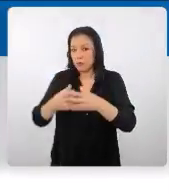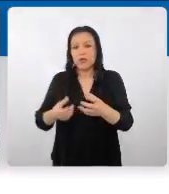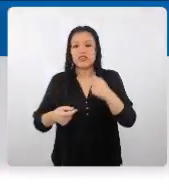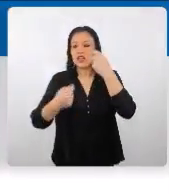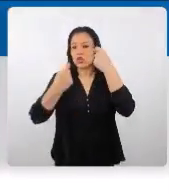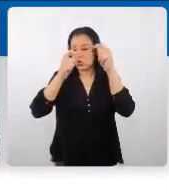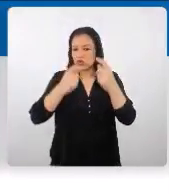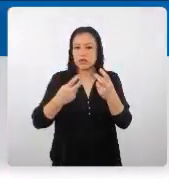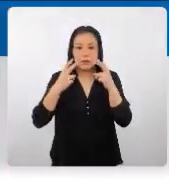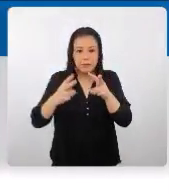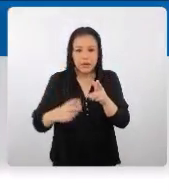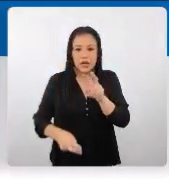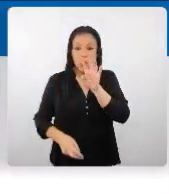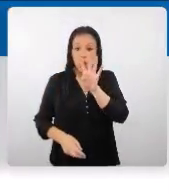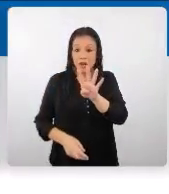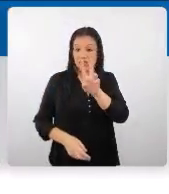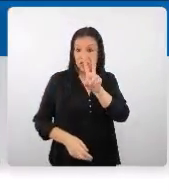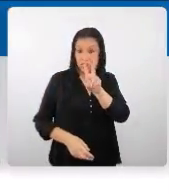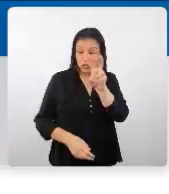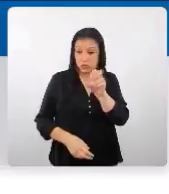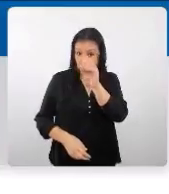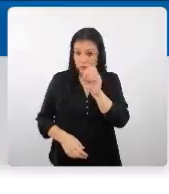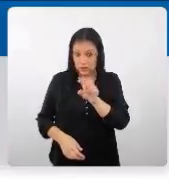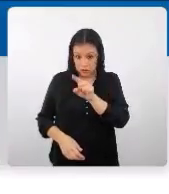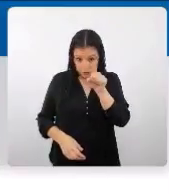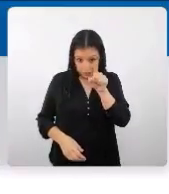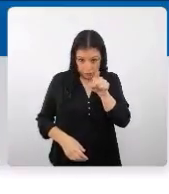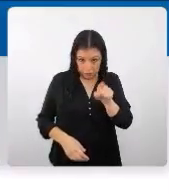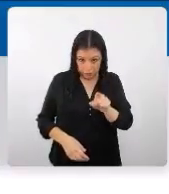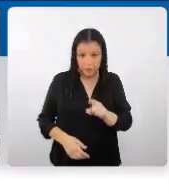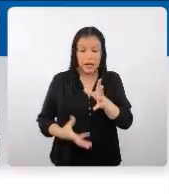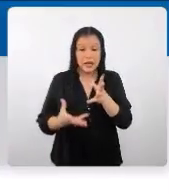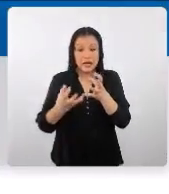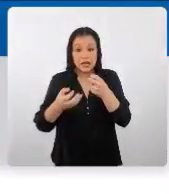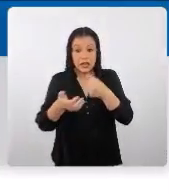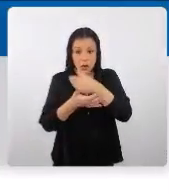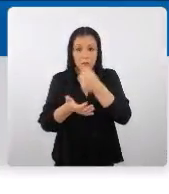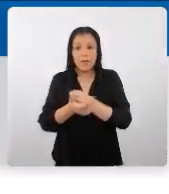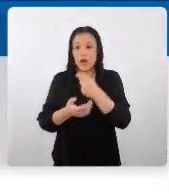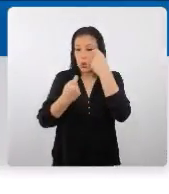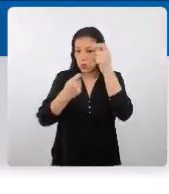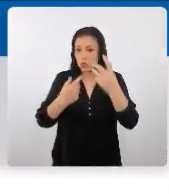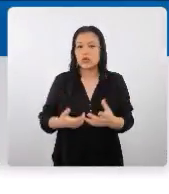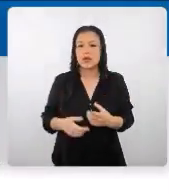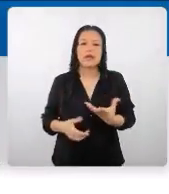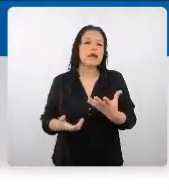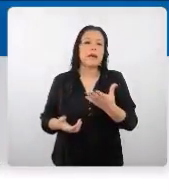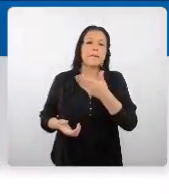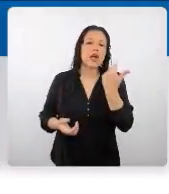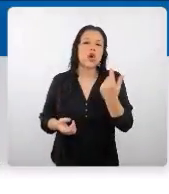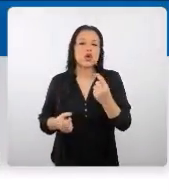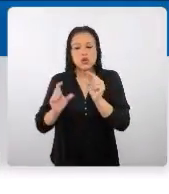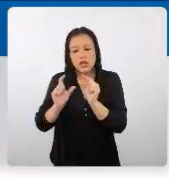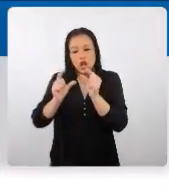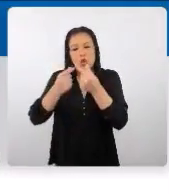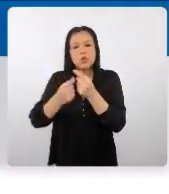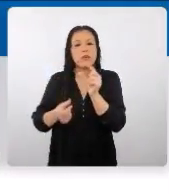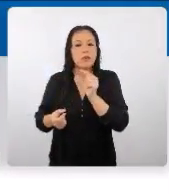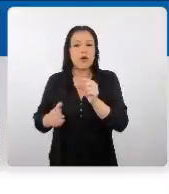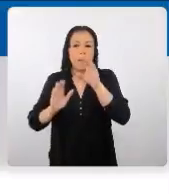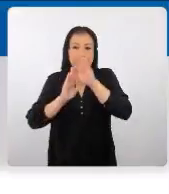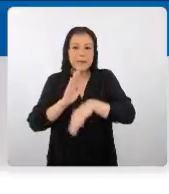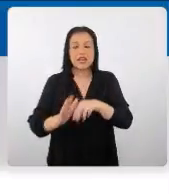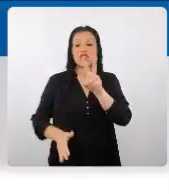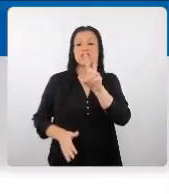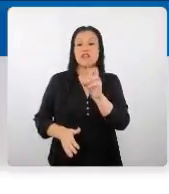el 42% de los que mencionan que comprarían un tour preferirían un tour reducido, estamos hablando de menos de